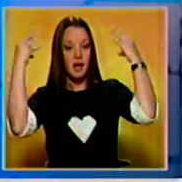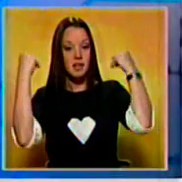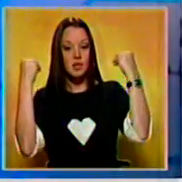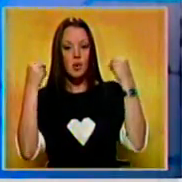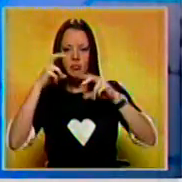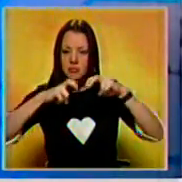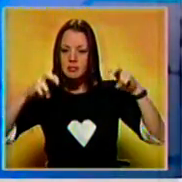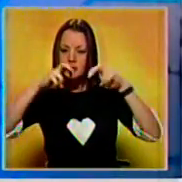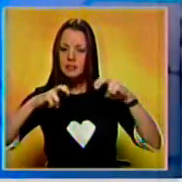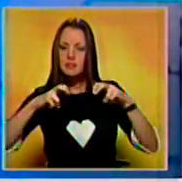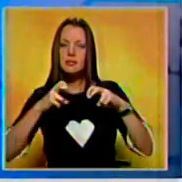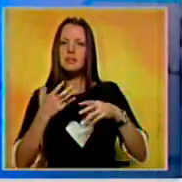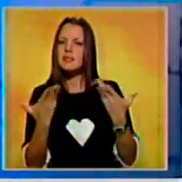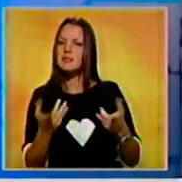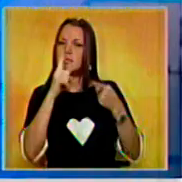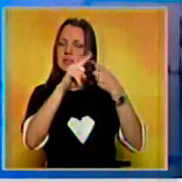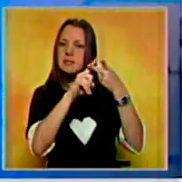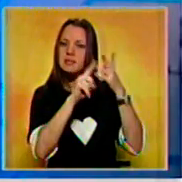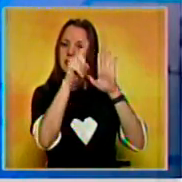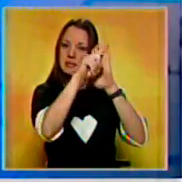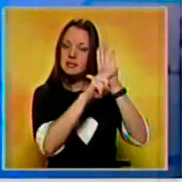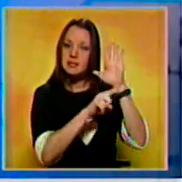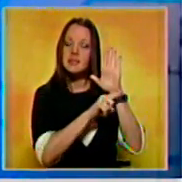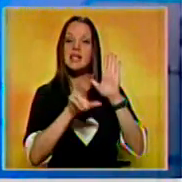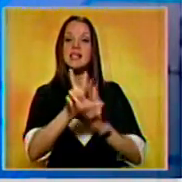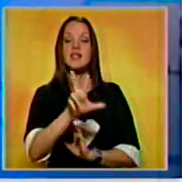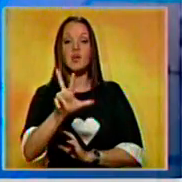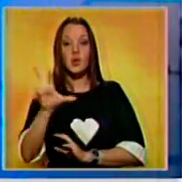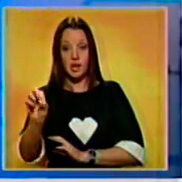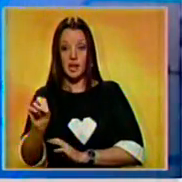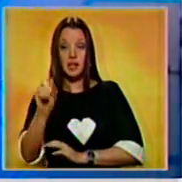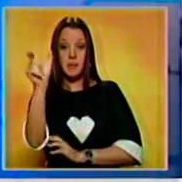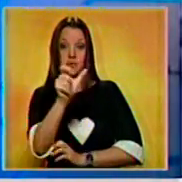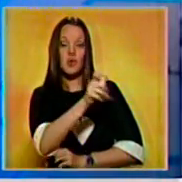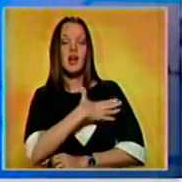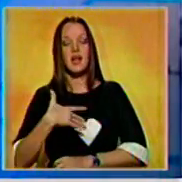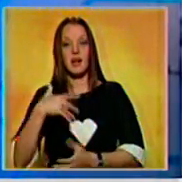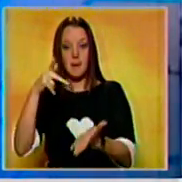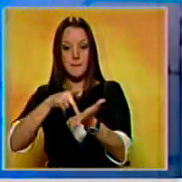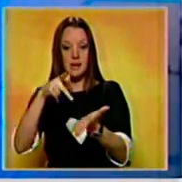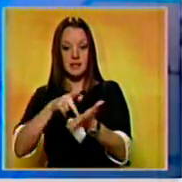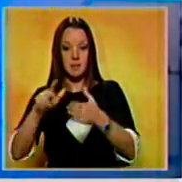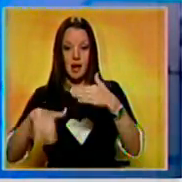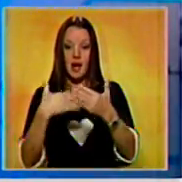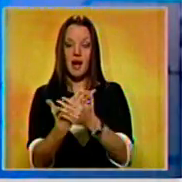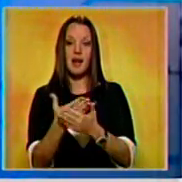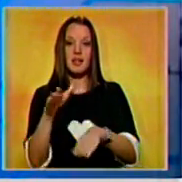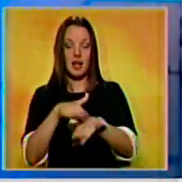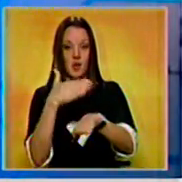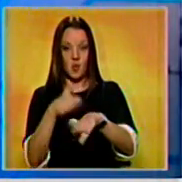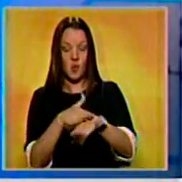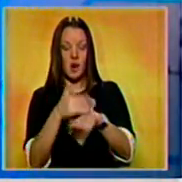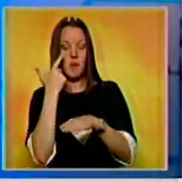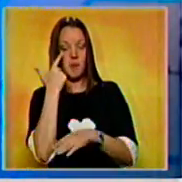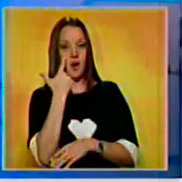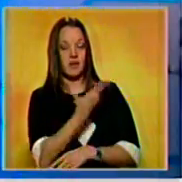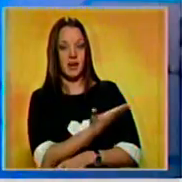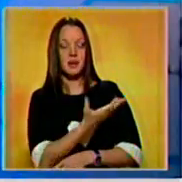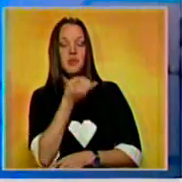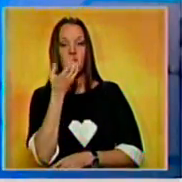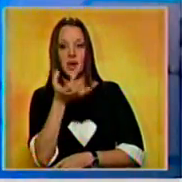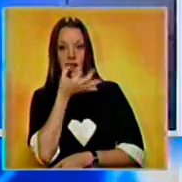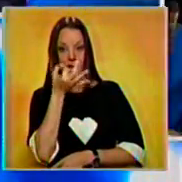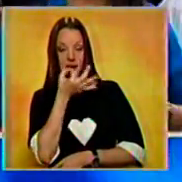para revisar los recaudos de los 330 postulados inscritos hasta este jueves. Victoria Joseph nos tiene más información. Victoria,